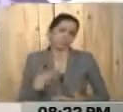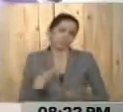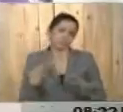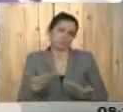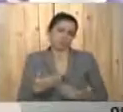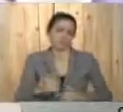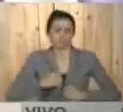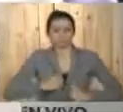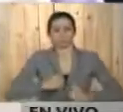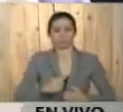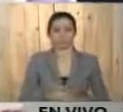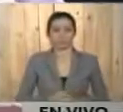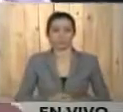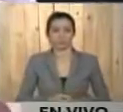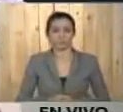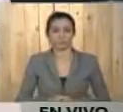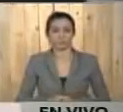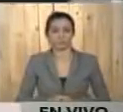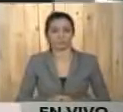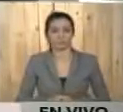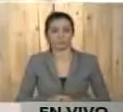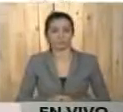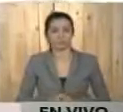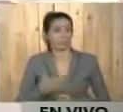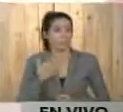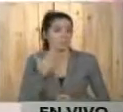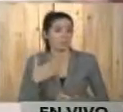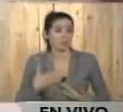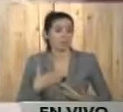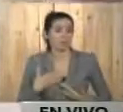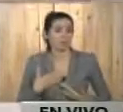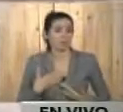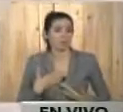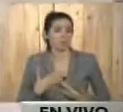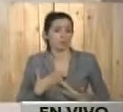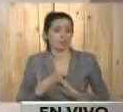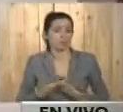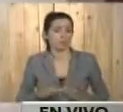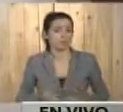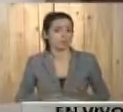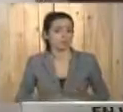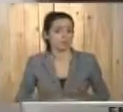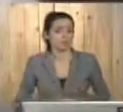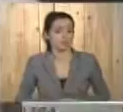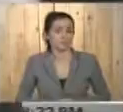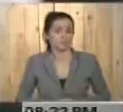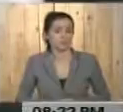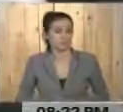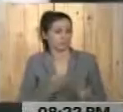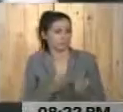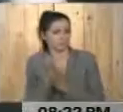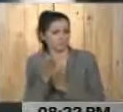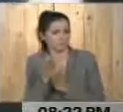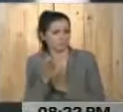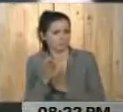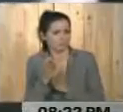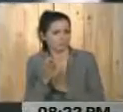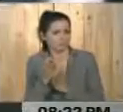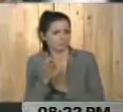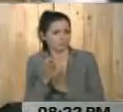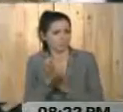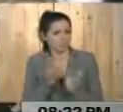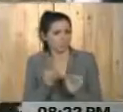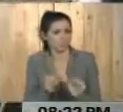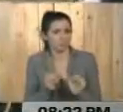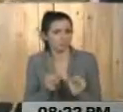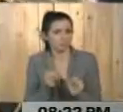quien fue mi otra madre aquí. Y aún en su muerte continúa con su lealtad bolivariana.